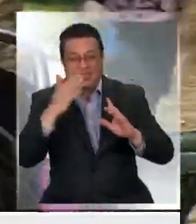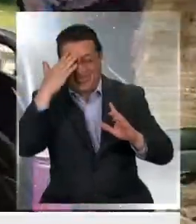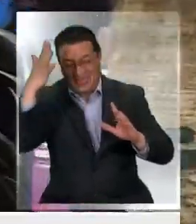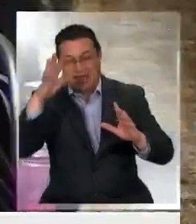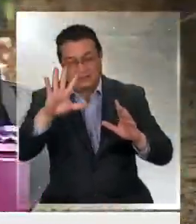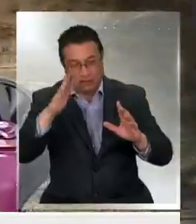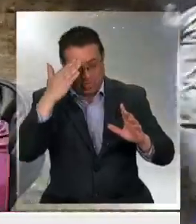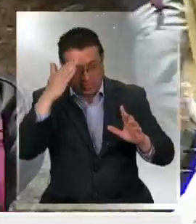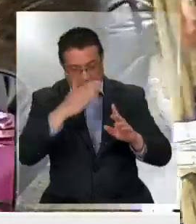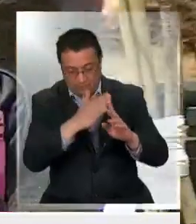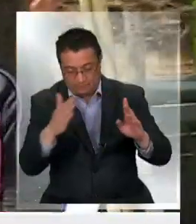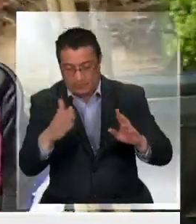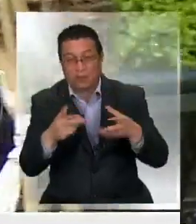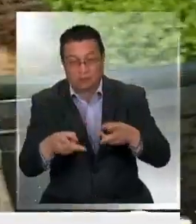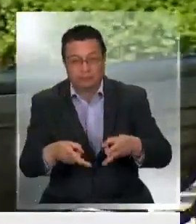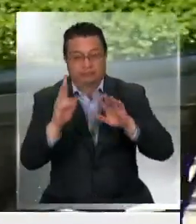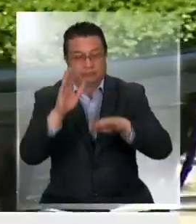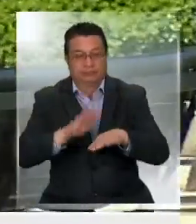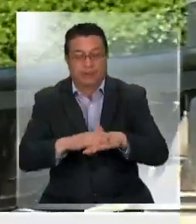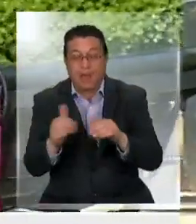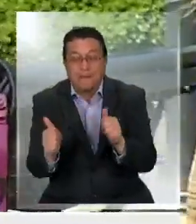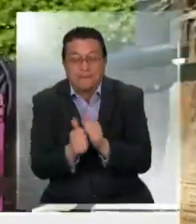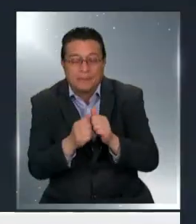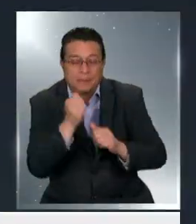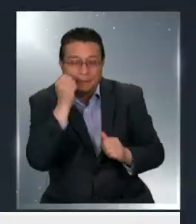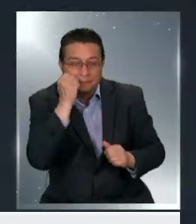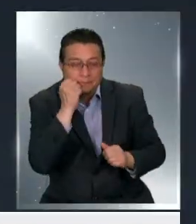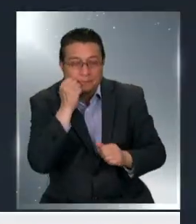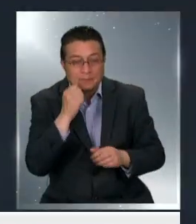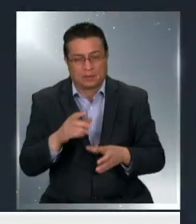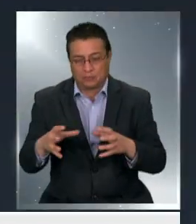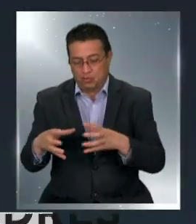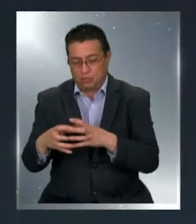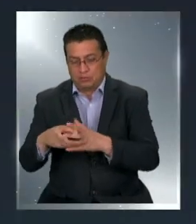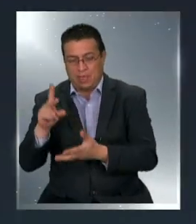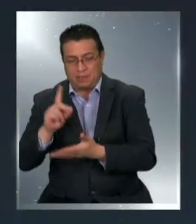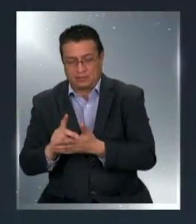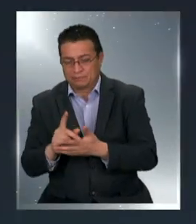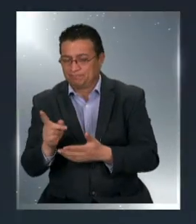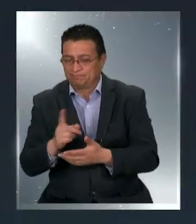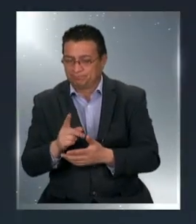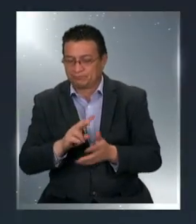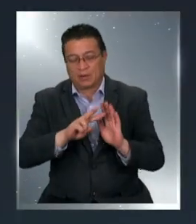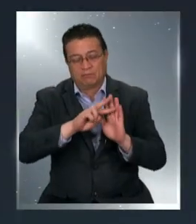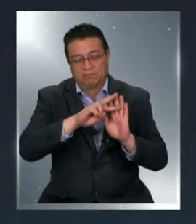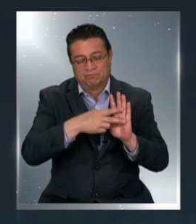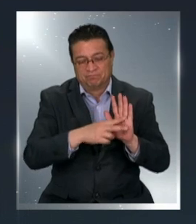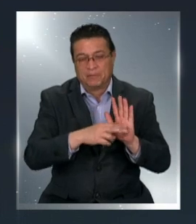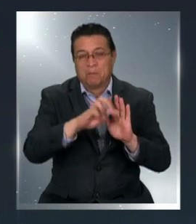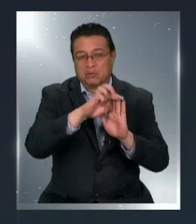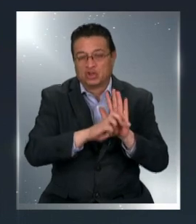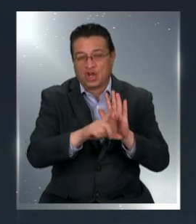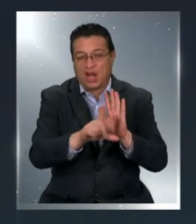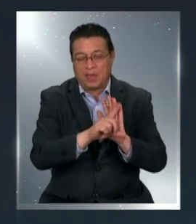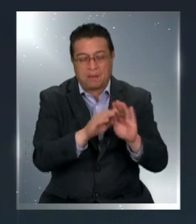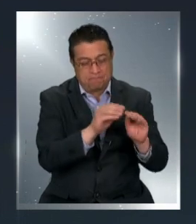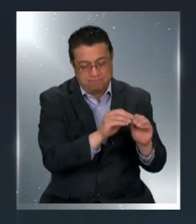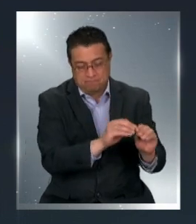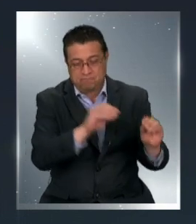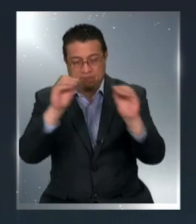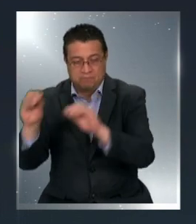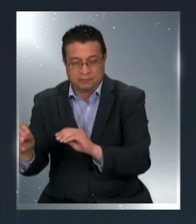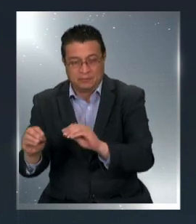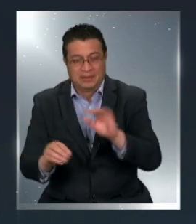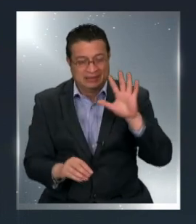suficiente si se piensa en desarrollar el apego. Es por esto que un grupo de diputados presentó un proyecto de ley que busca extender el permiso obligatorio